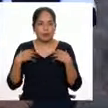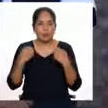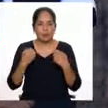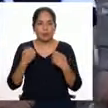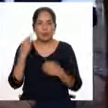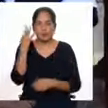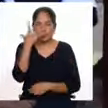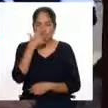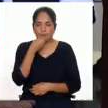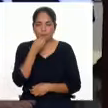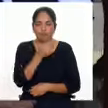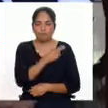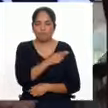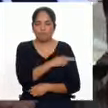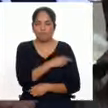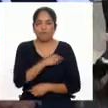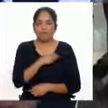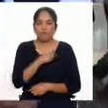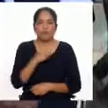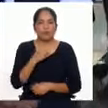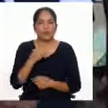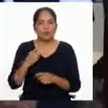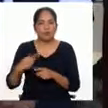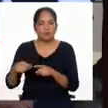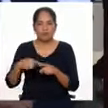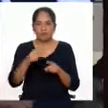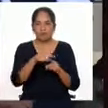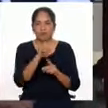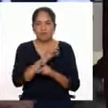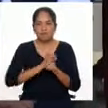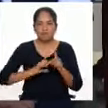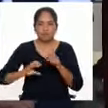hermoso hospital intercultural de Atalaya,